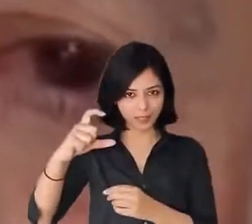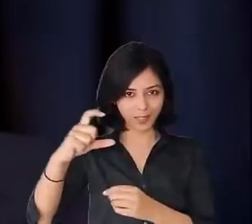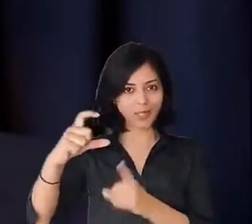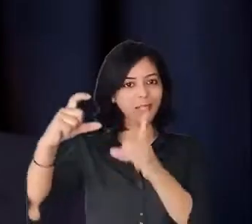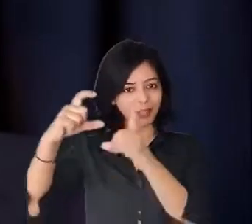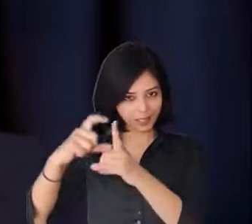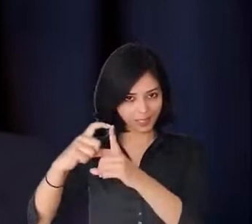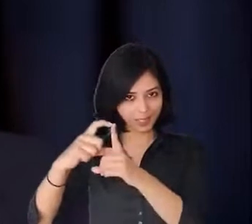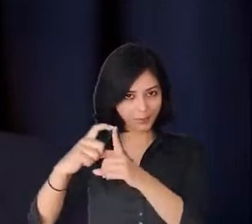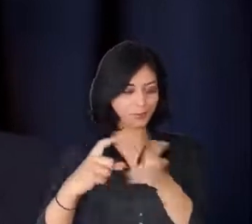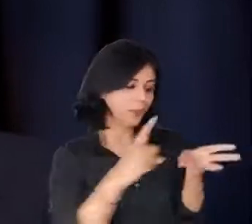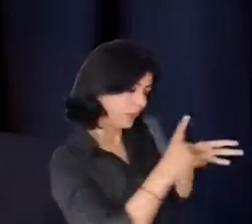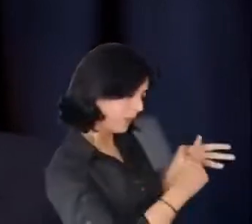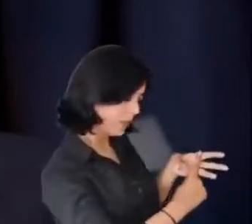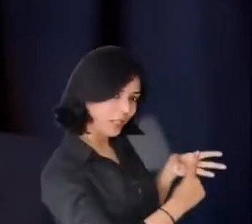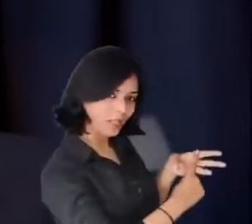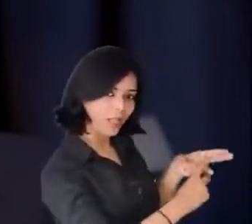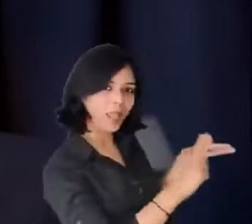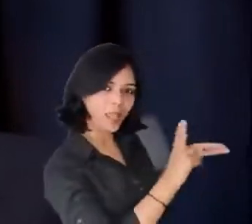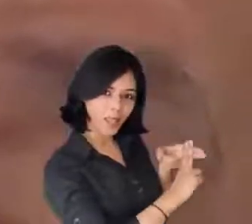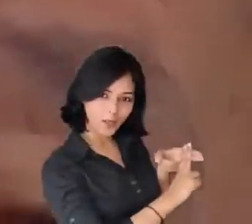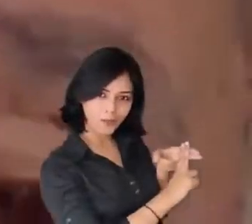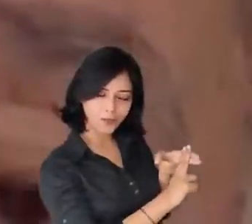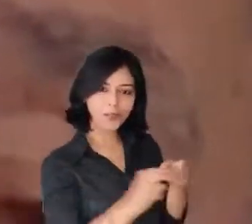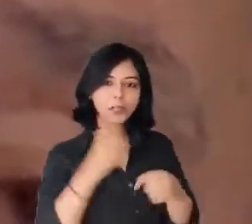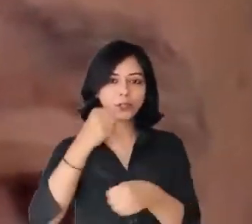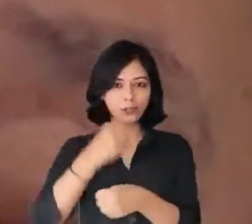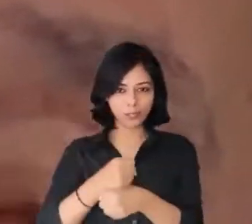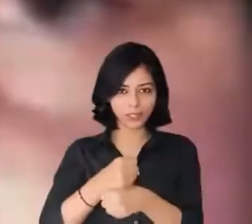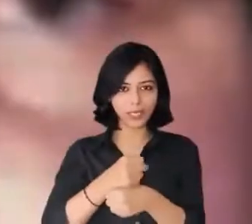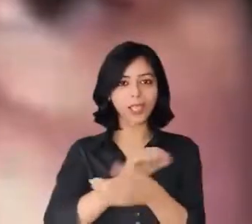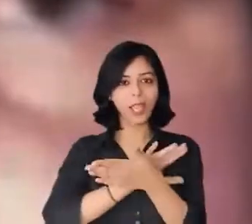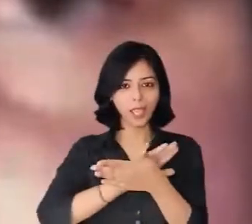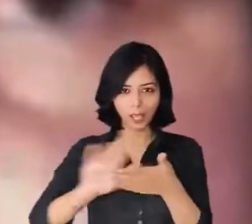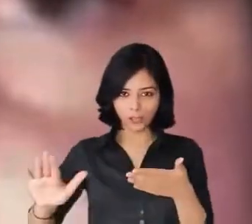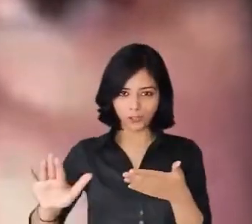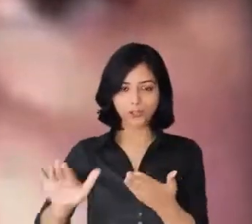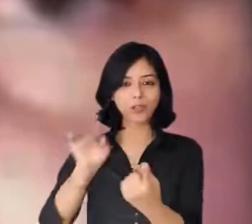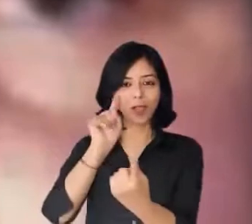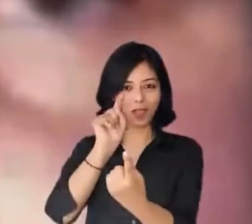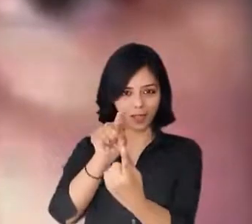quitarle a su hijo. Eso la inquietó. Solo allí se quebró.